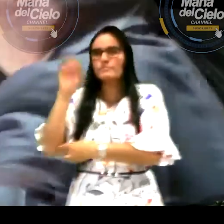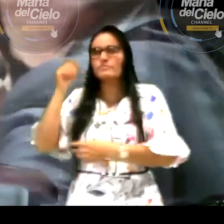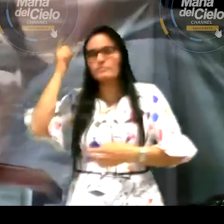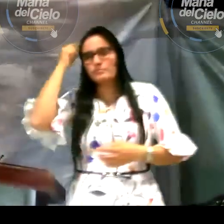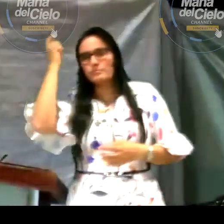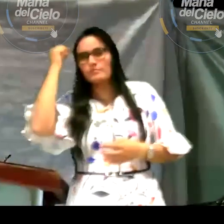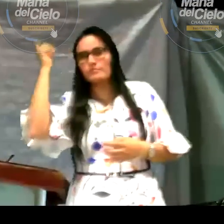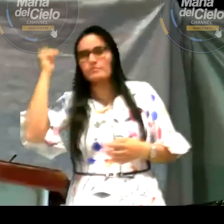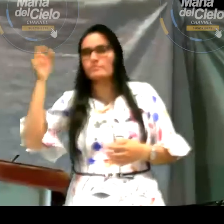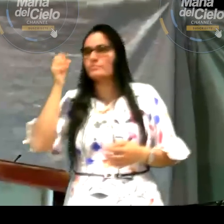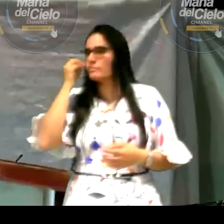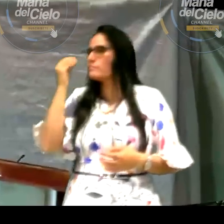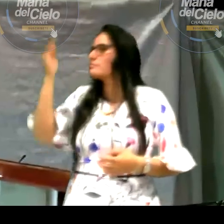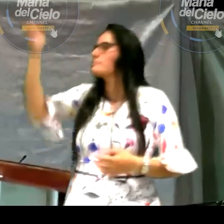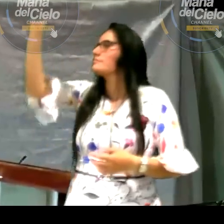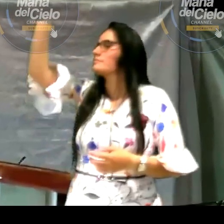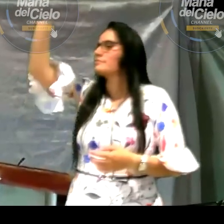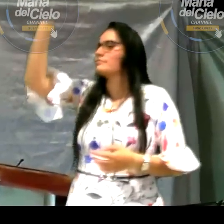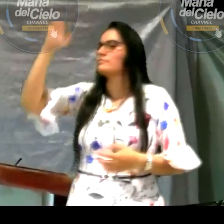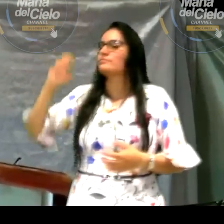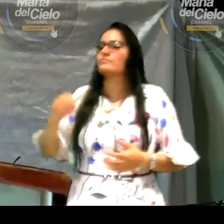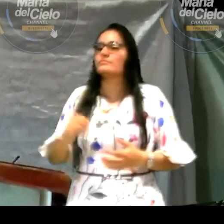Él.